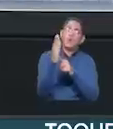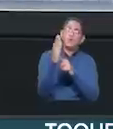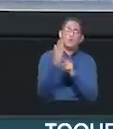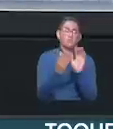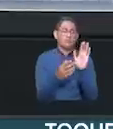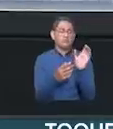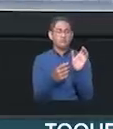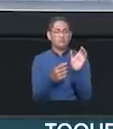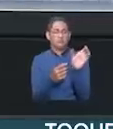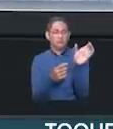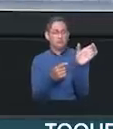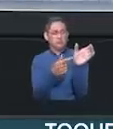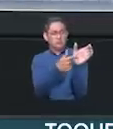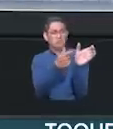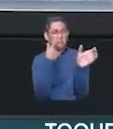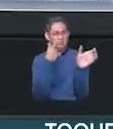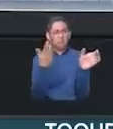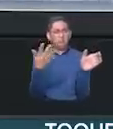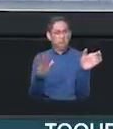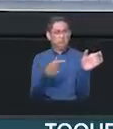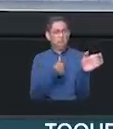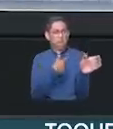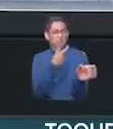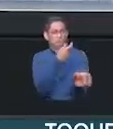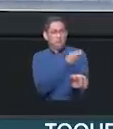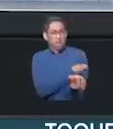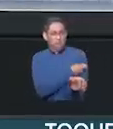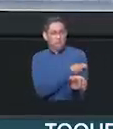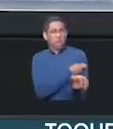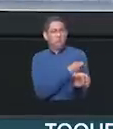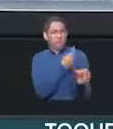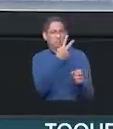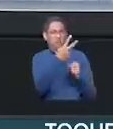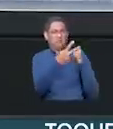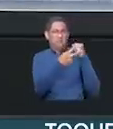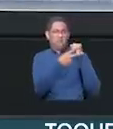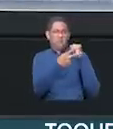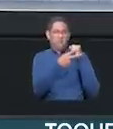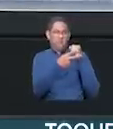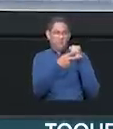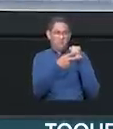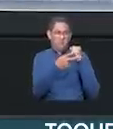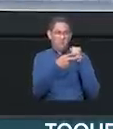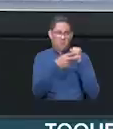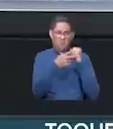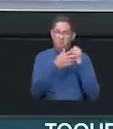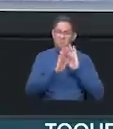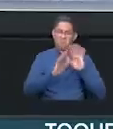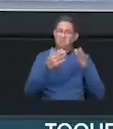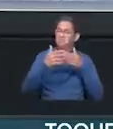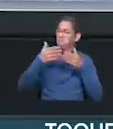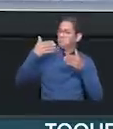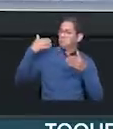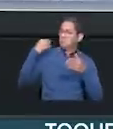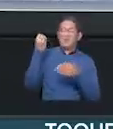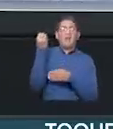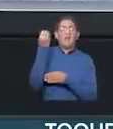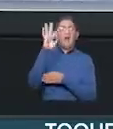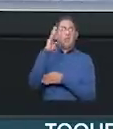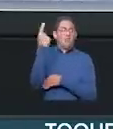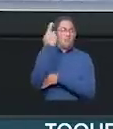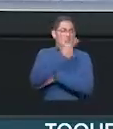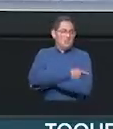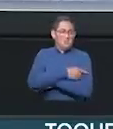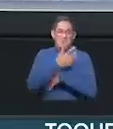que indique el registro de la última dosis de por lo menos 14 días antes